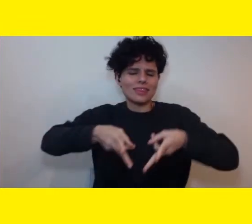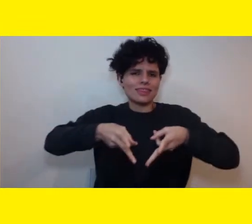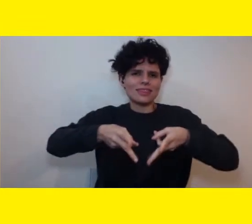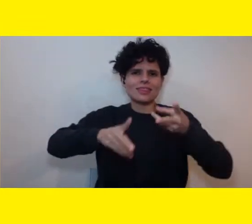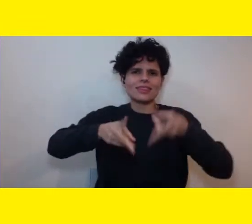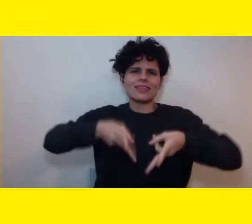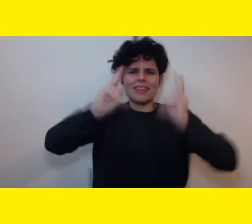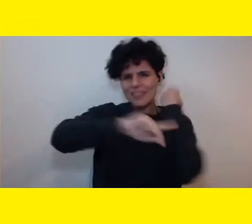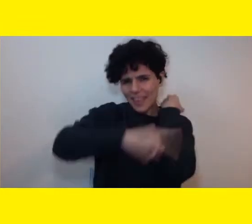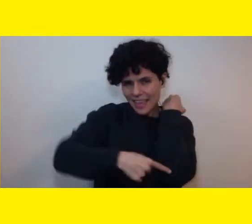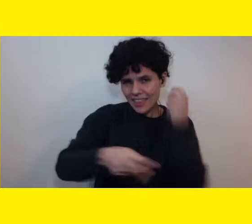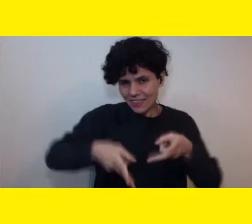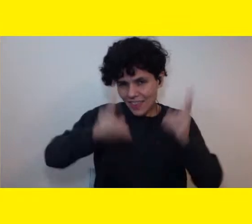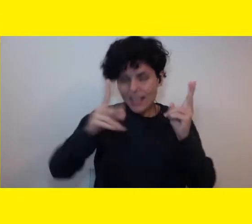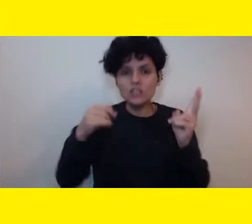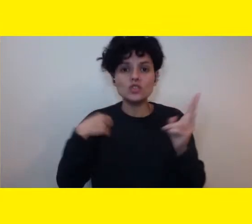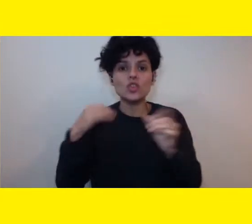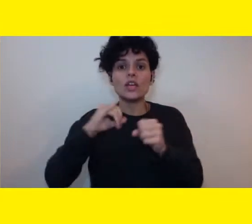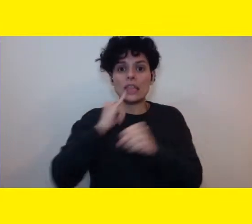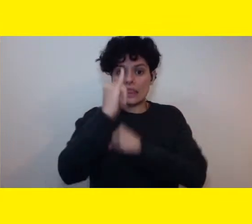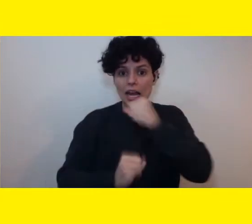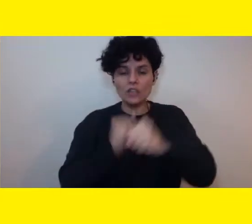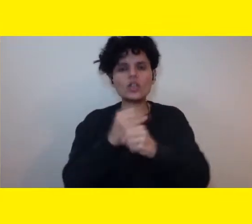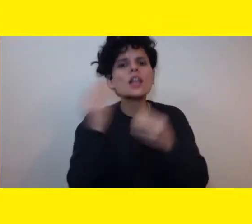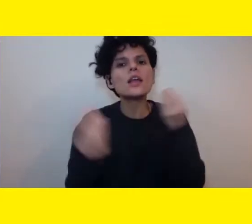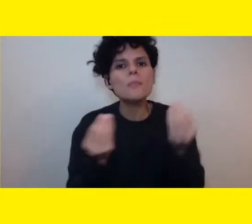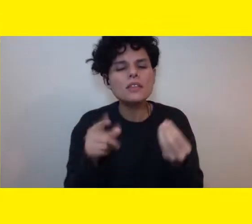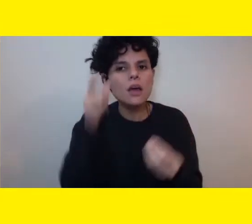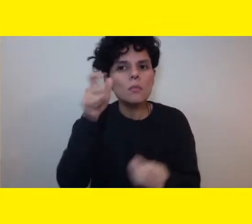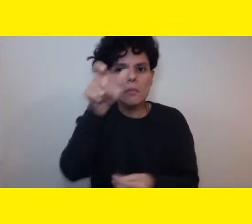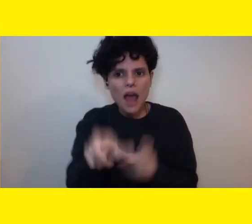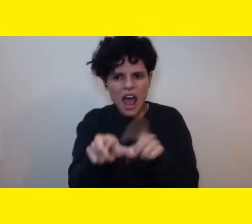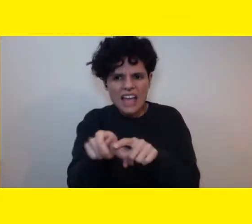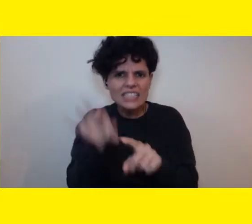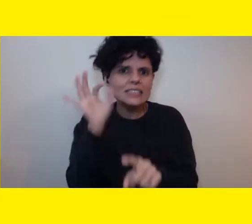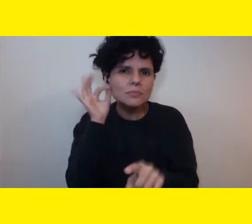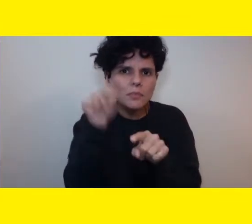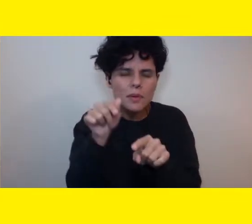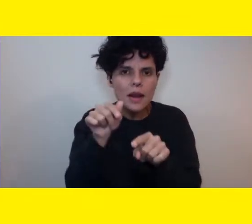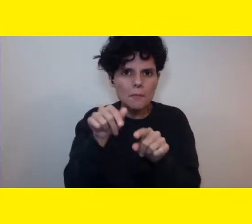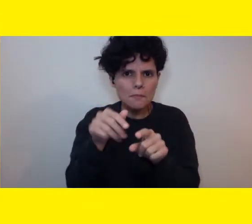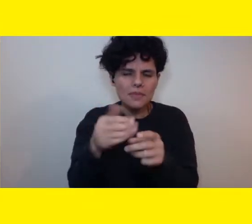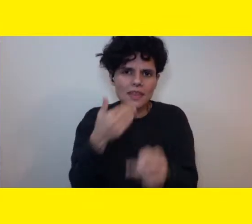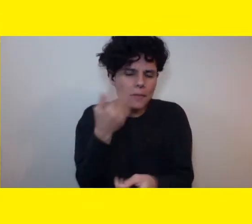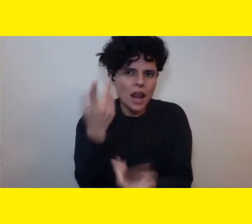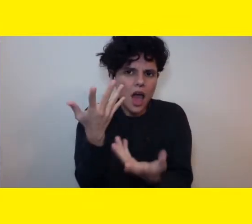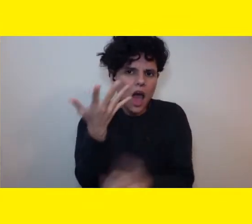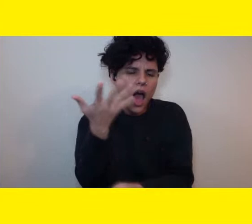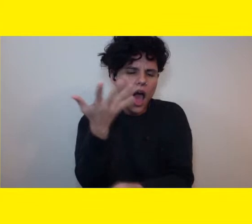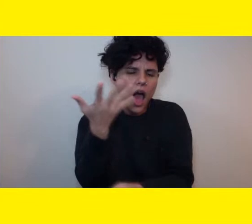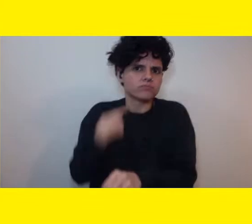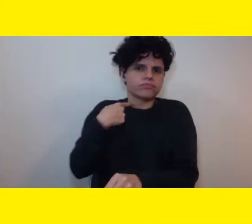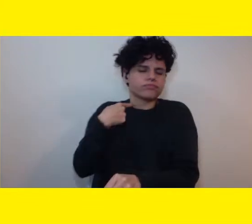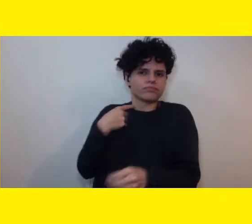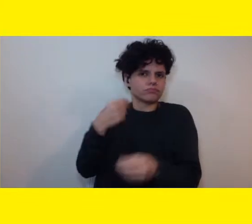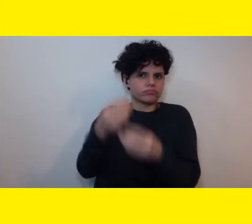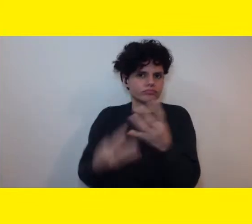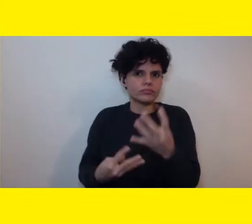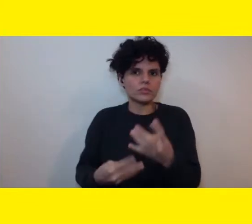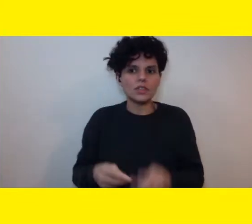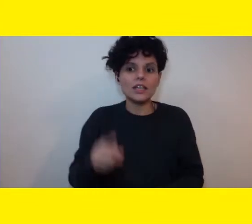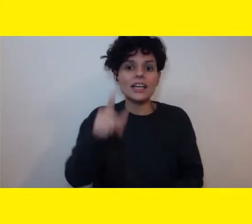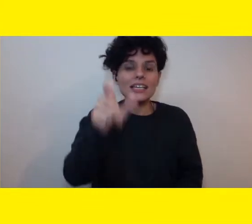también, por ejemplo, sufren las víctimas de prisión política y tortura, que también a ellas les afectaron crímenes de lesa humanidad. A las víctimas de crímenes de lesa